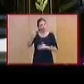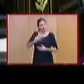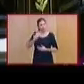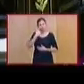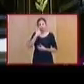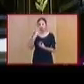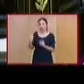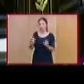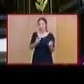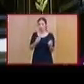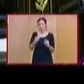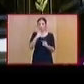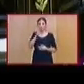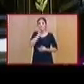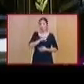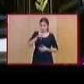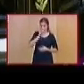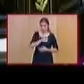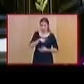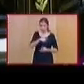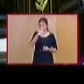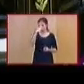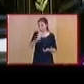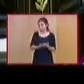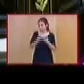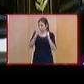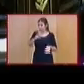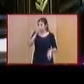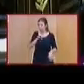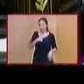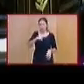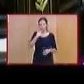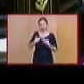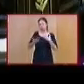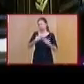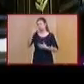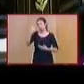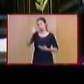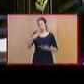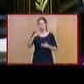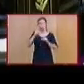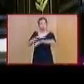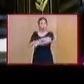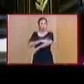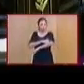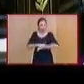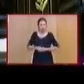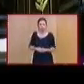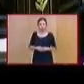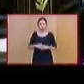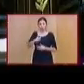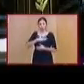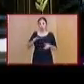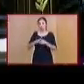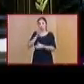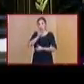de Canarias. Y tuve, como usted a buen seguro recordará, pues un sinfín de conversaciones con miembros del Gobierno, de mi propio partido político, de